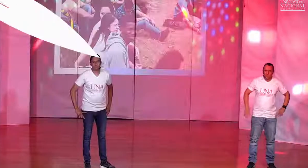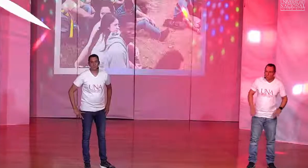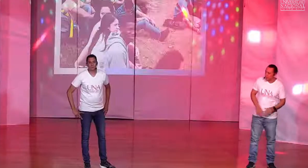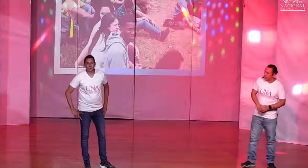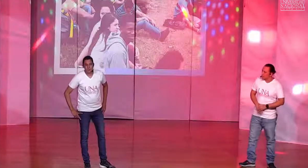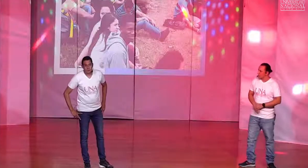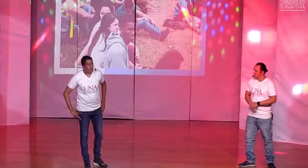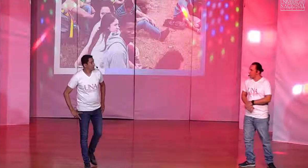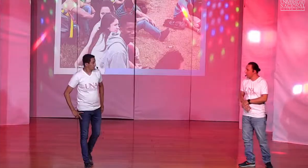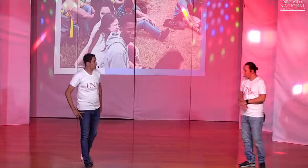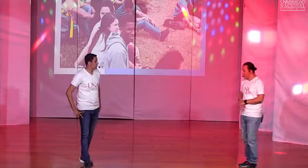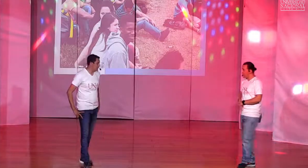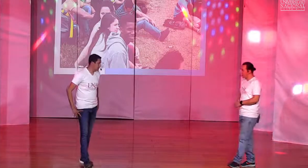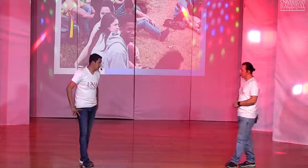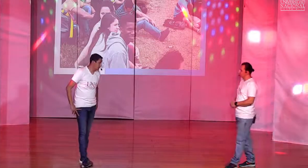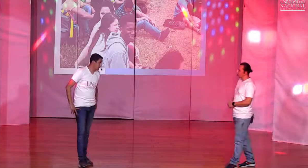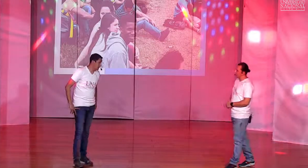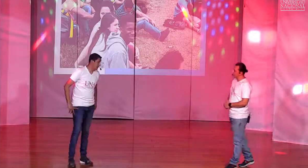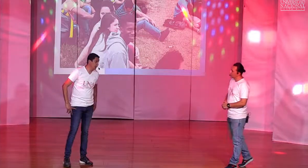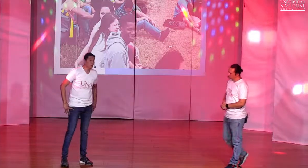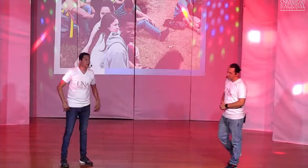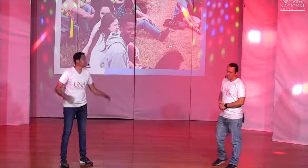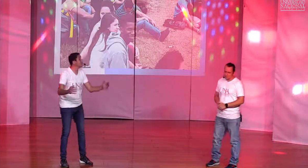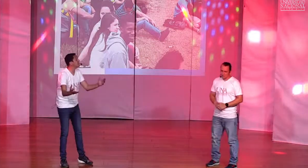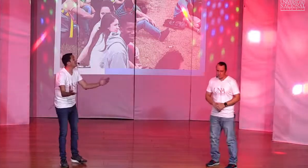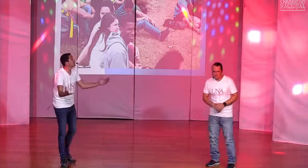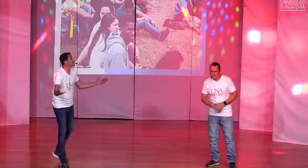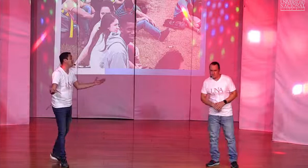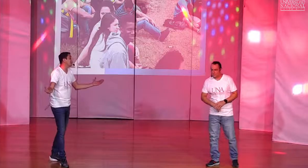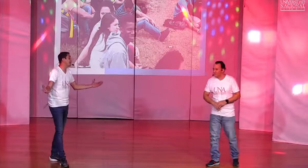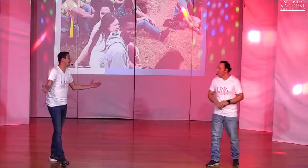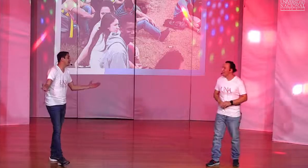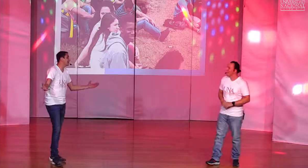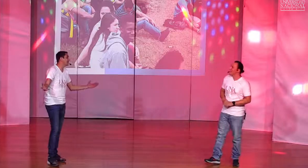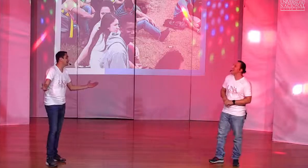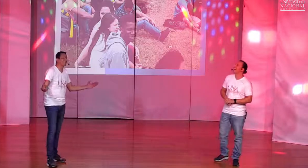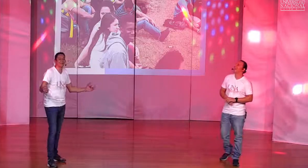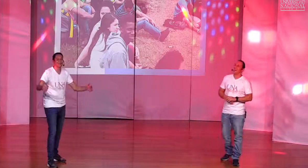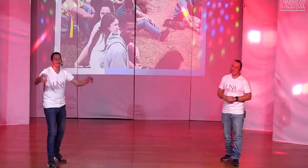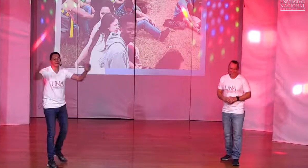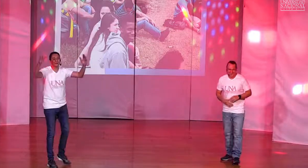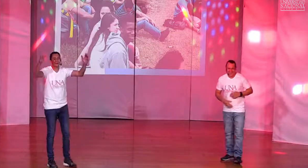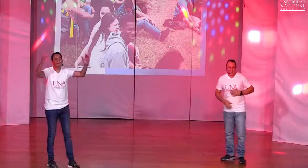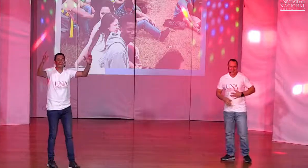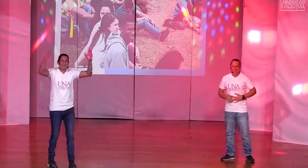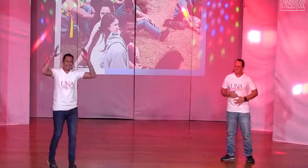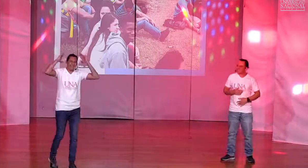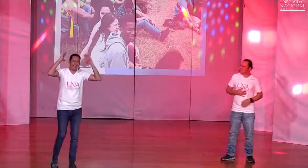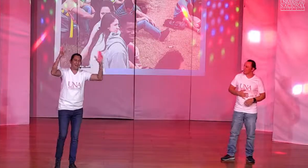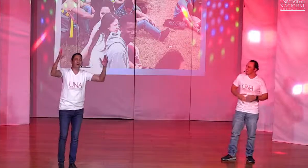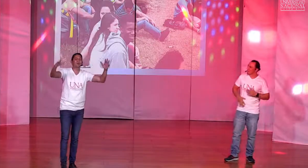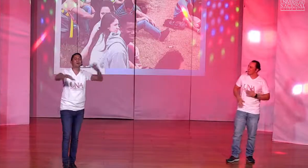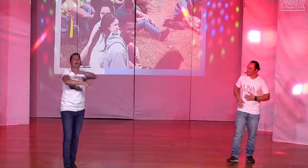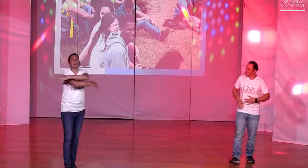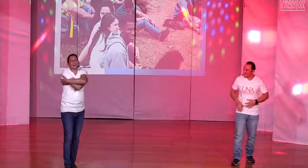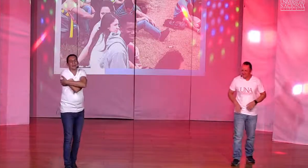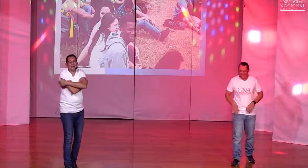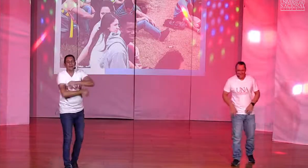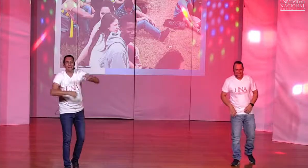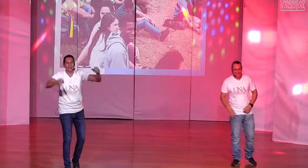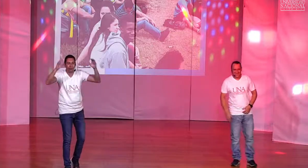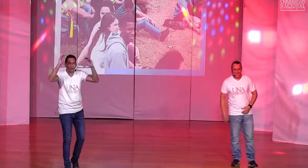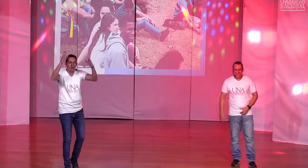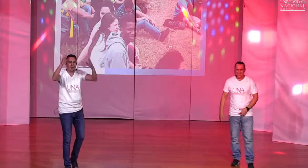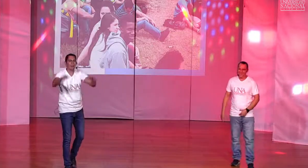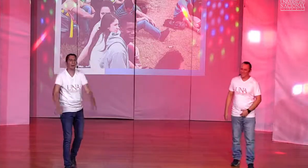Muy bien. Muy bien, excelente, amigo. Buena la información, ¿verdad? Sí. Nos están pidiendo que saludemos gente, Marito. Así que le mandamos un gran saludo y un gran abrazo a